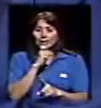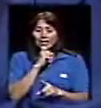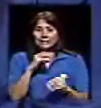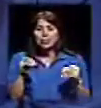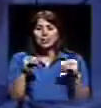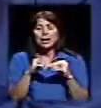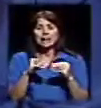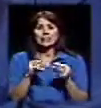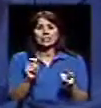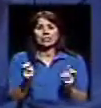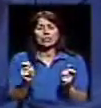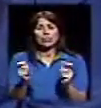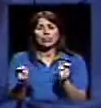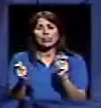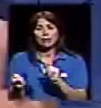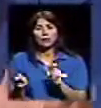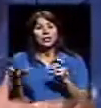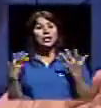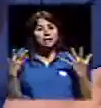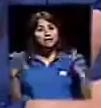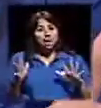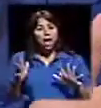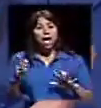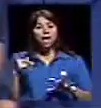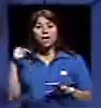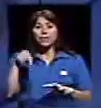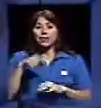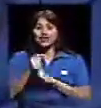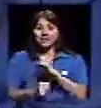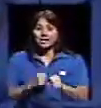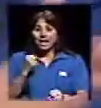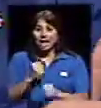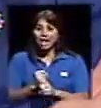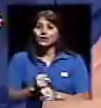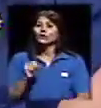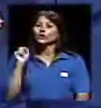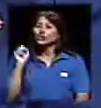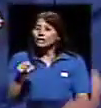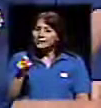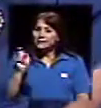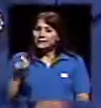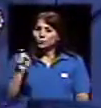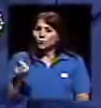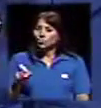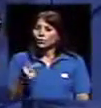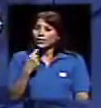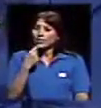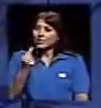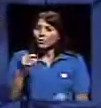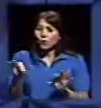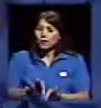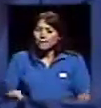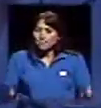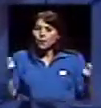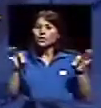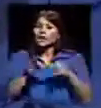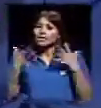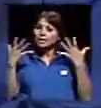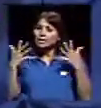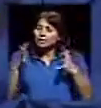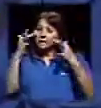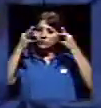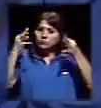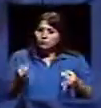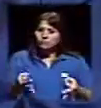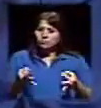ya para este año sí urjo, ¿verdad?, digo que es importante que ya se tomen medidas, tanto en